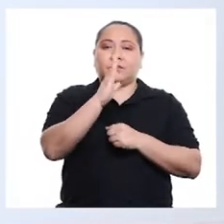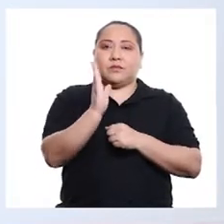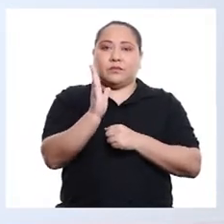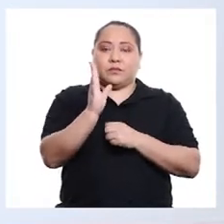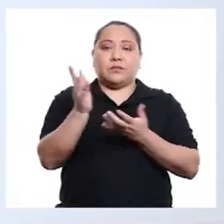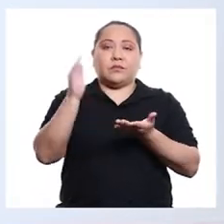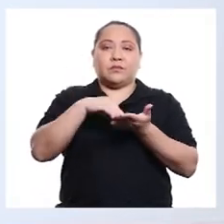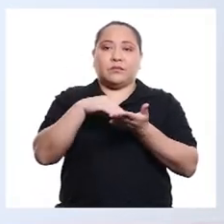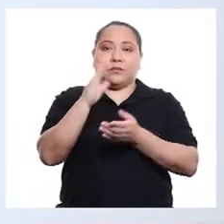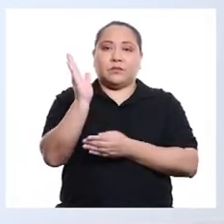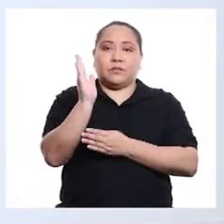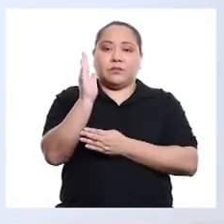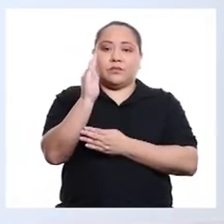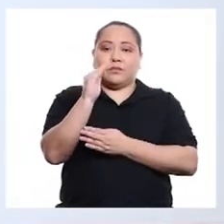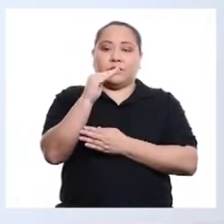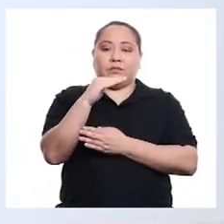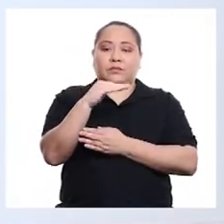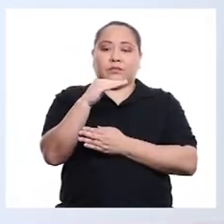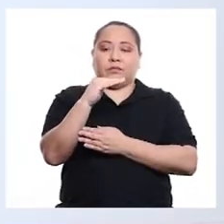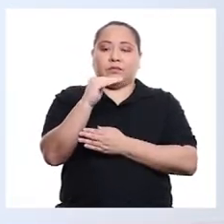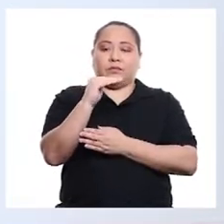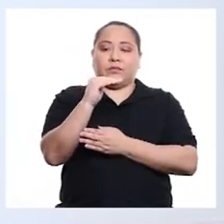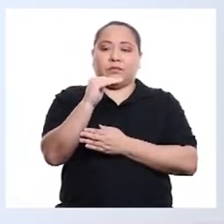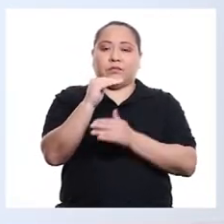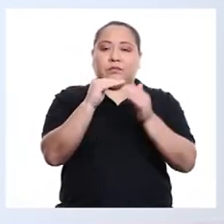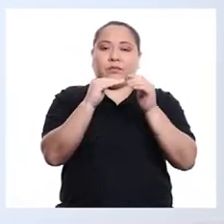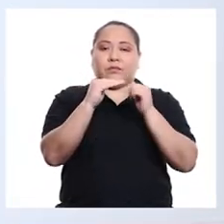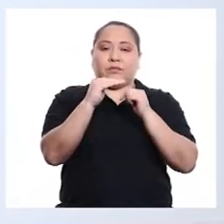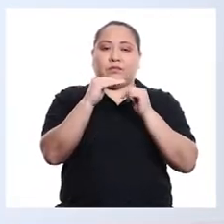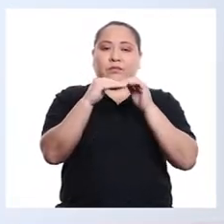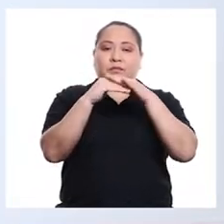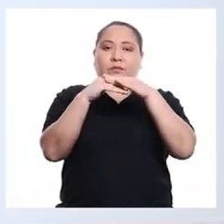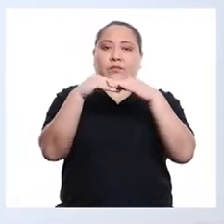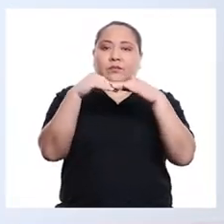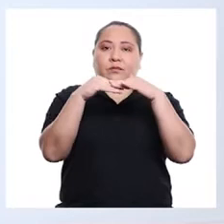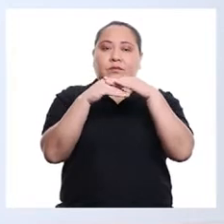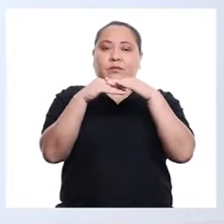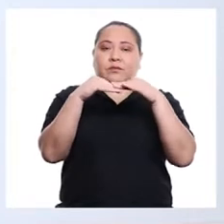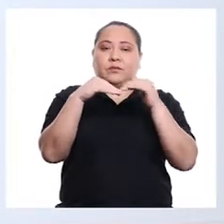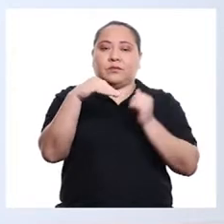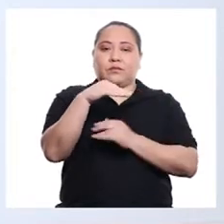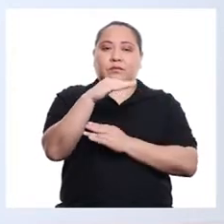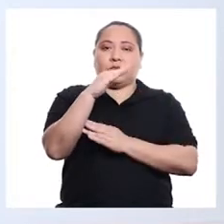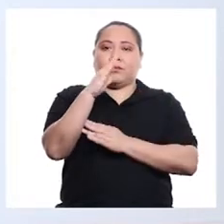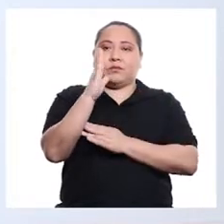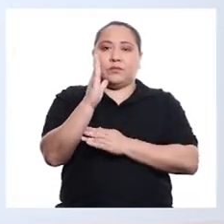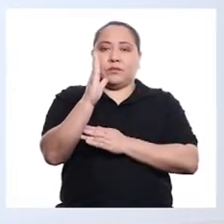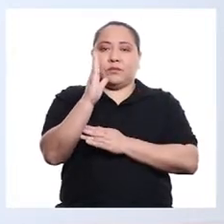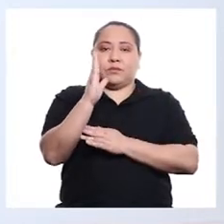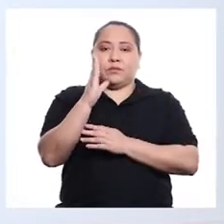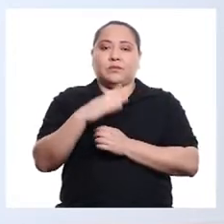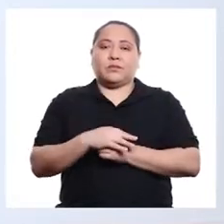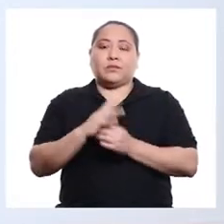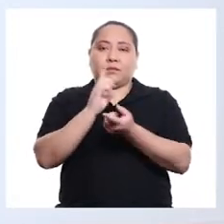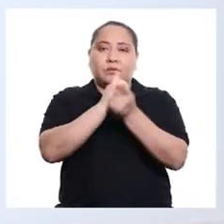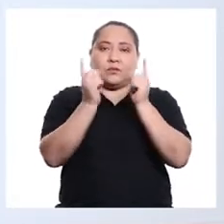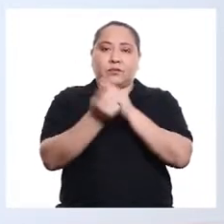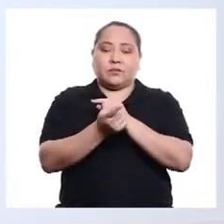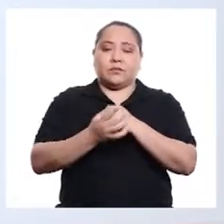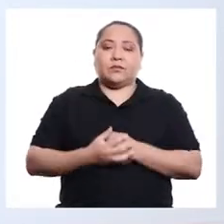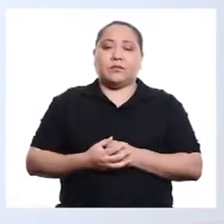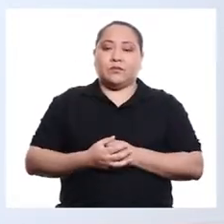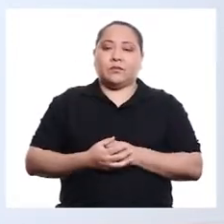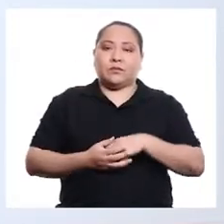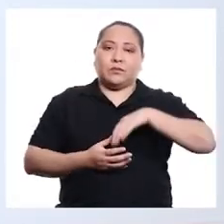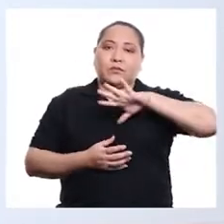subimos. Bien, una vez más, va. Bajamos, estiramos espalda y subimos.